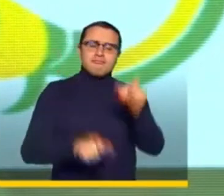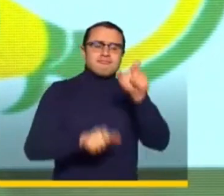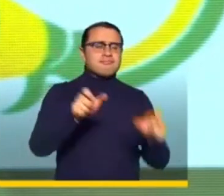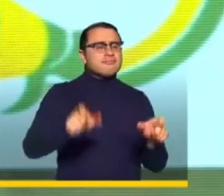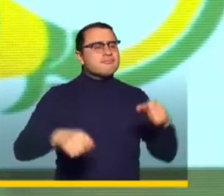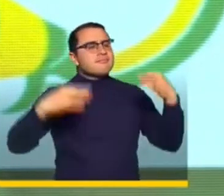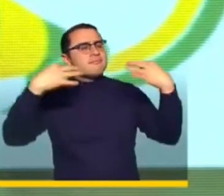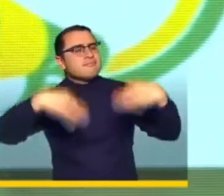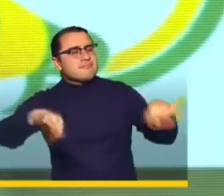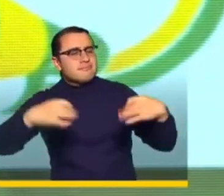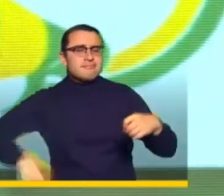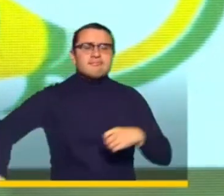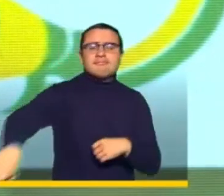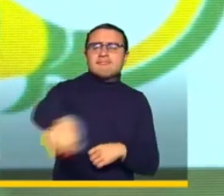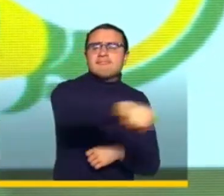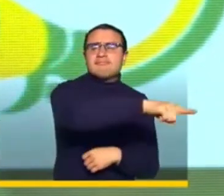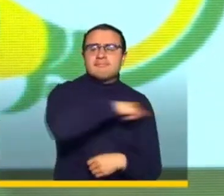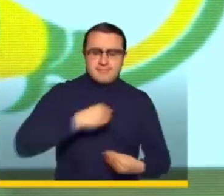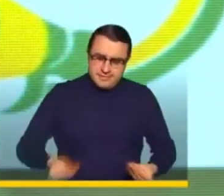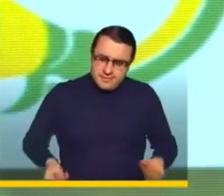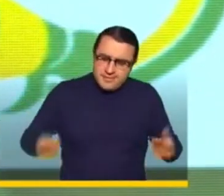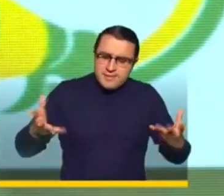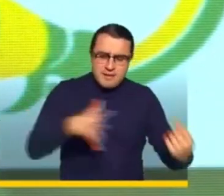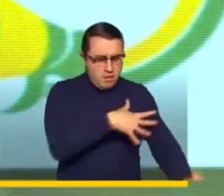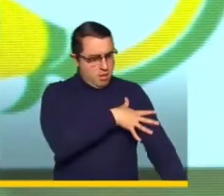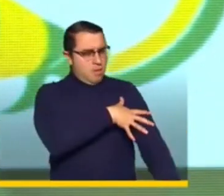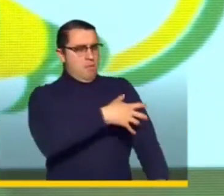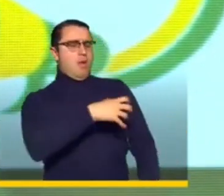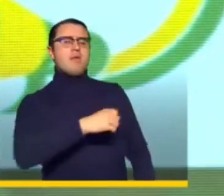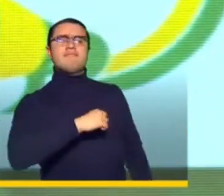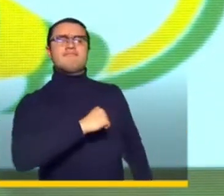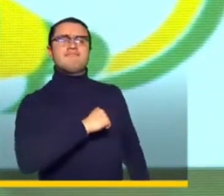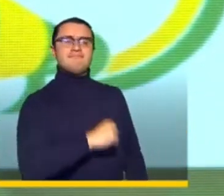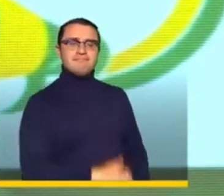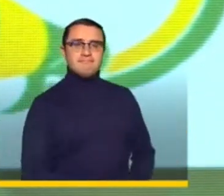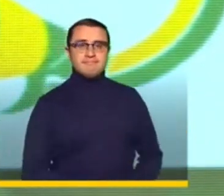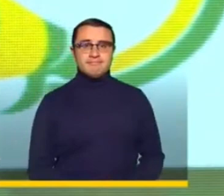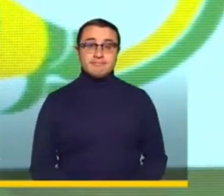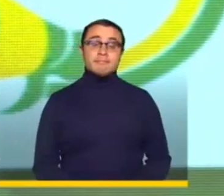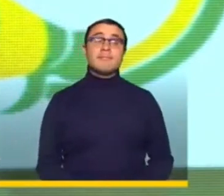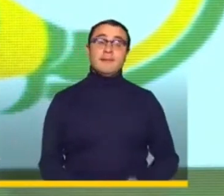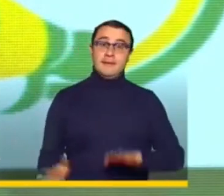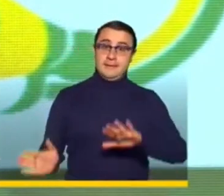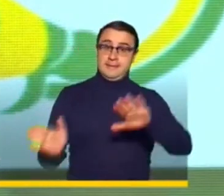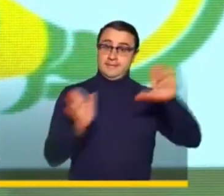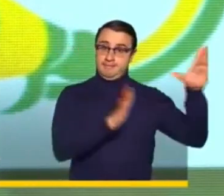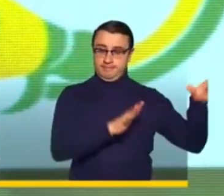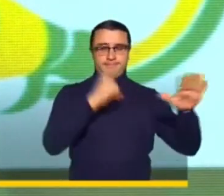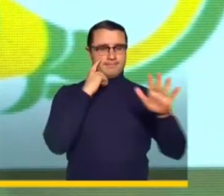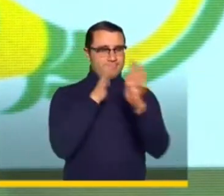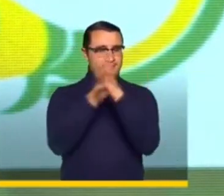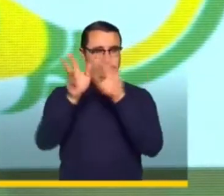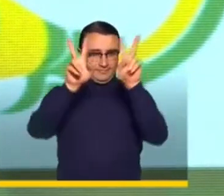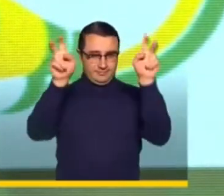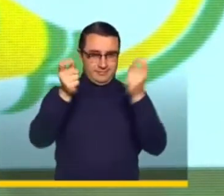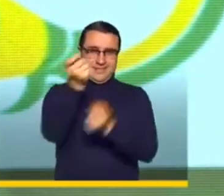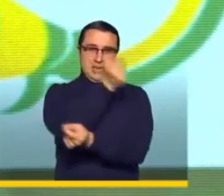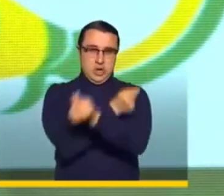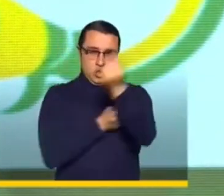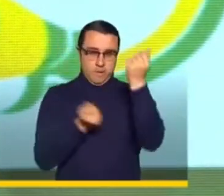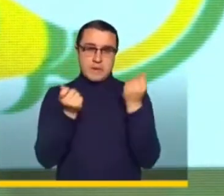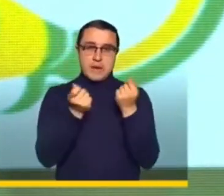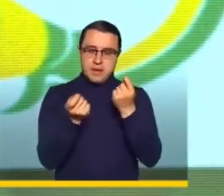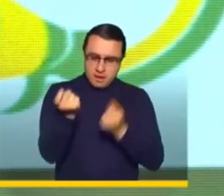pueblo tenga poder. Cuando nos vamos hacia la economía, que la